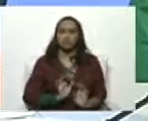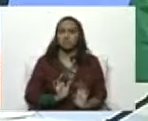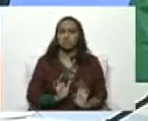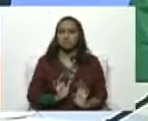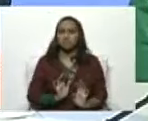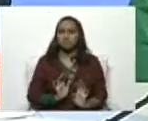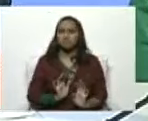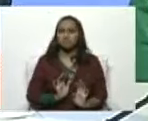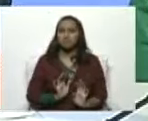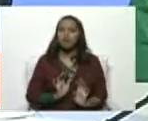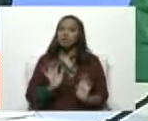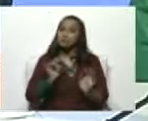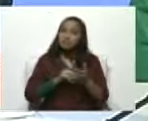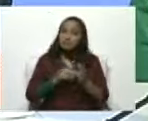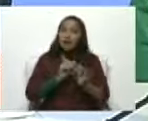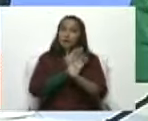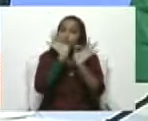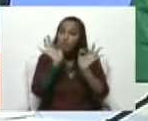Es la forma